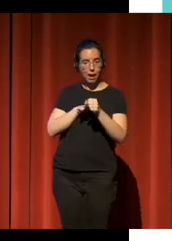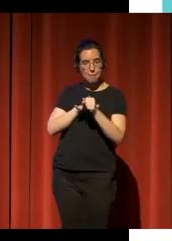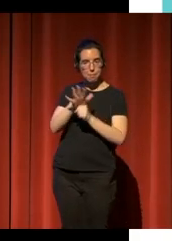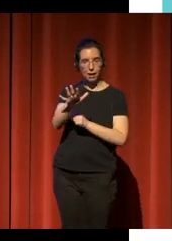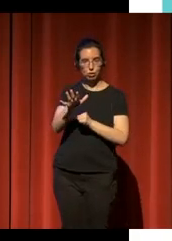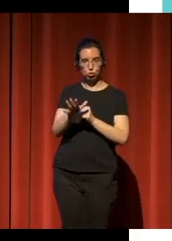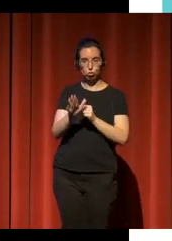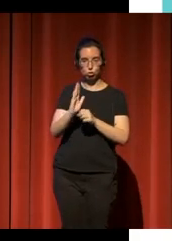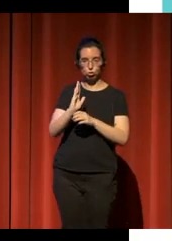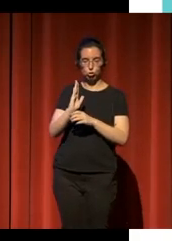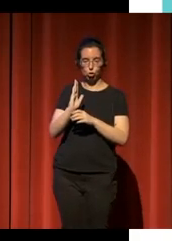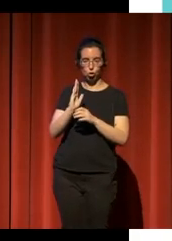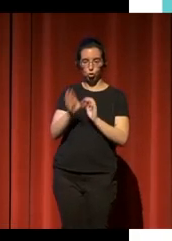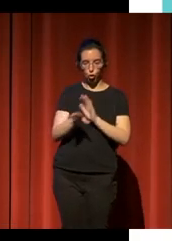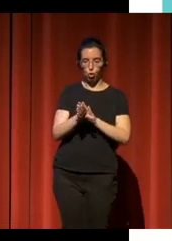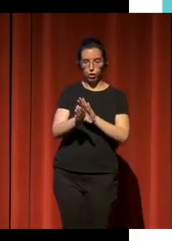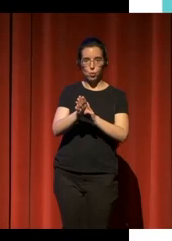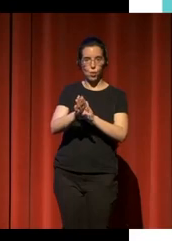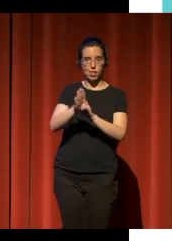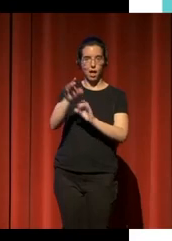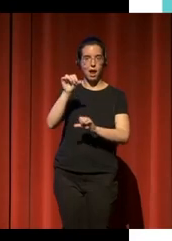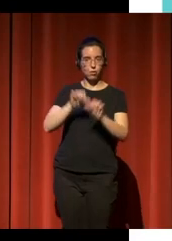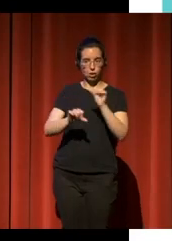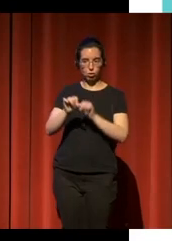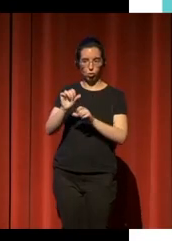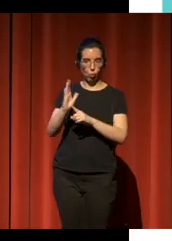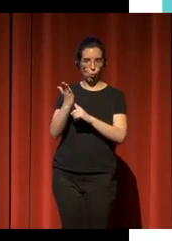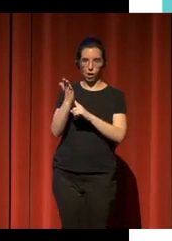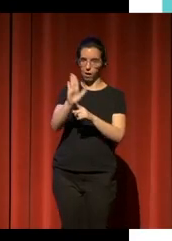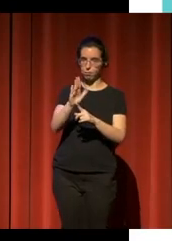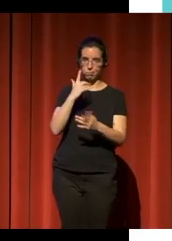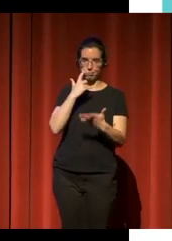la continuidad de los de los de los